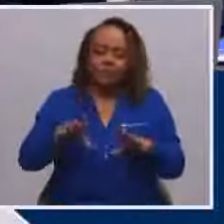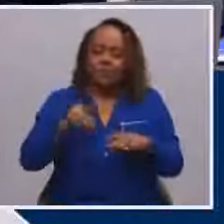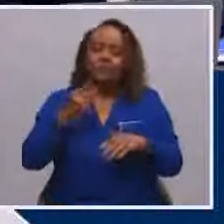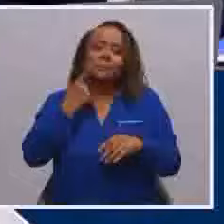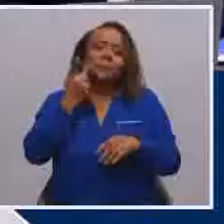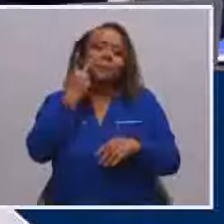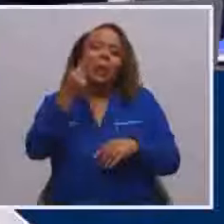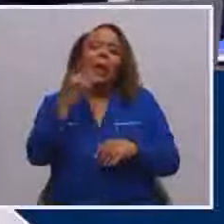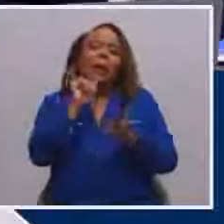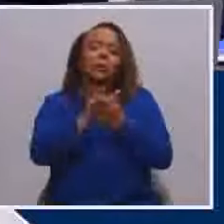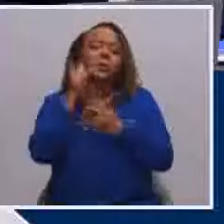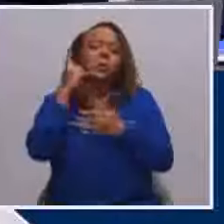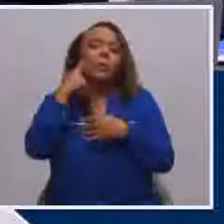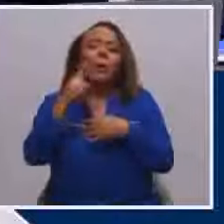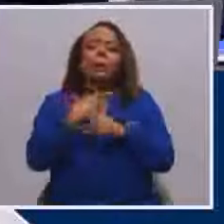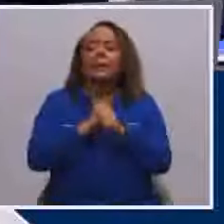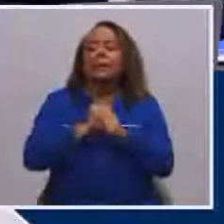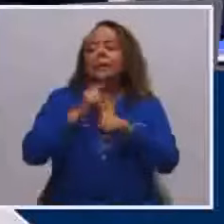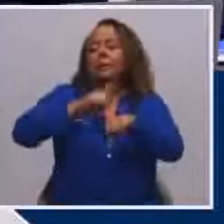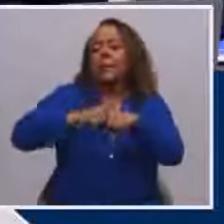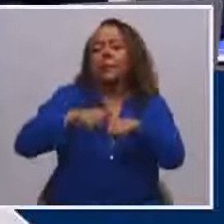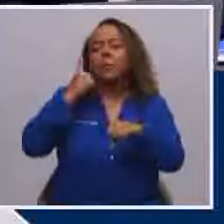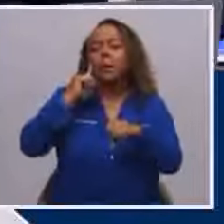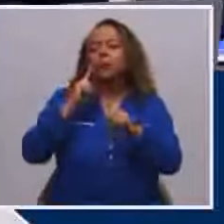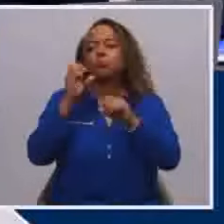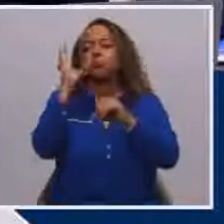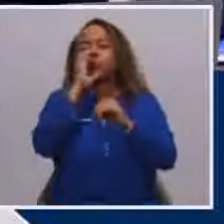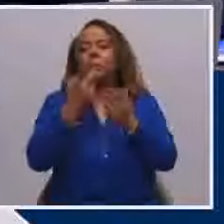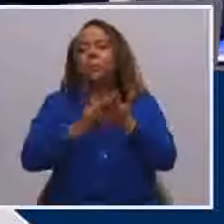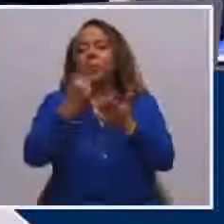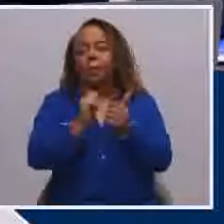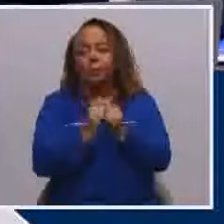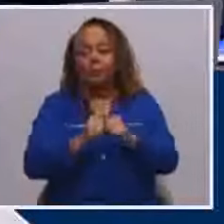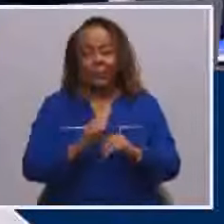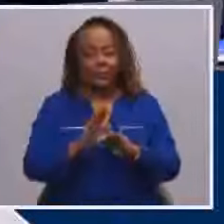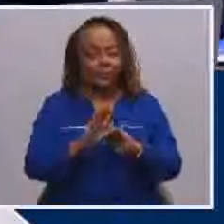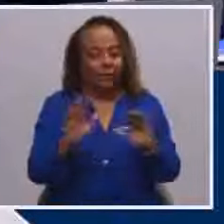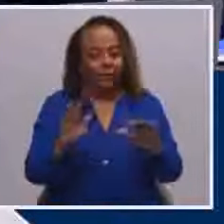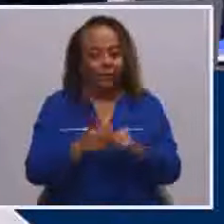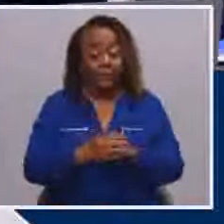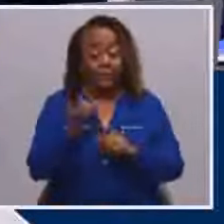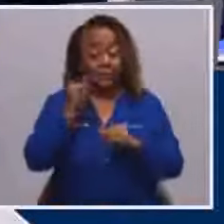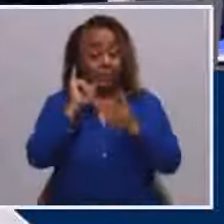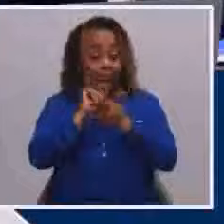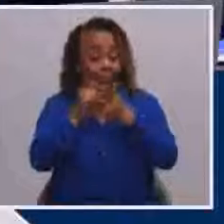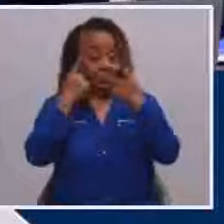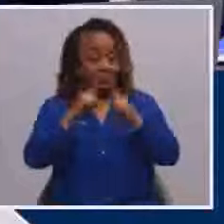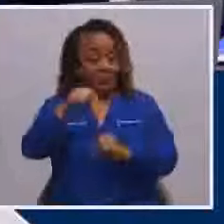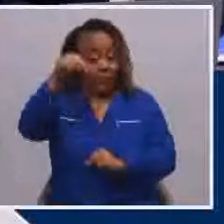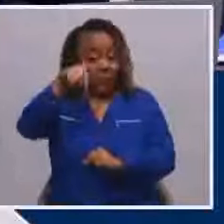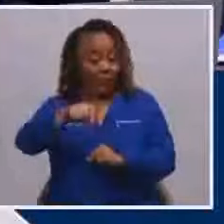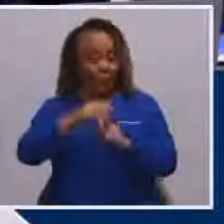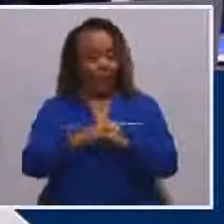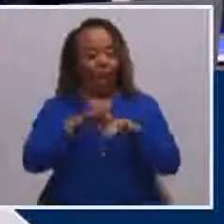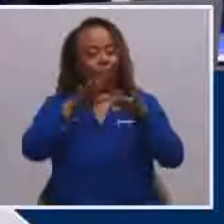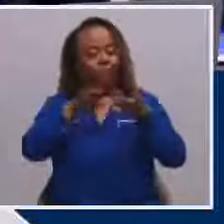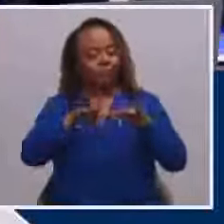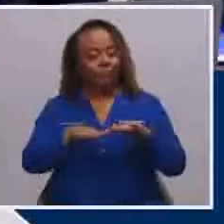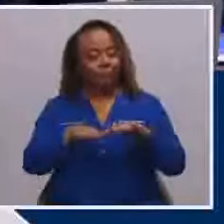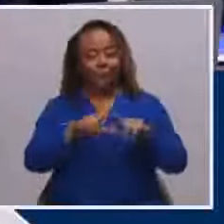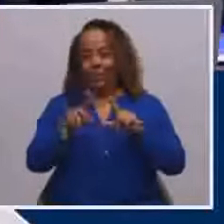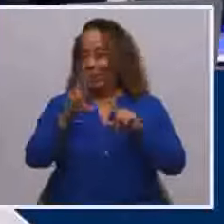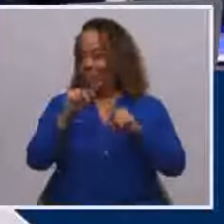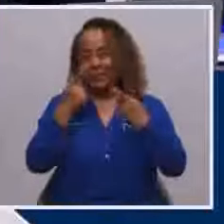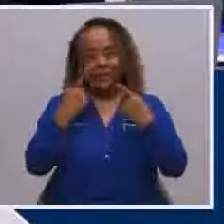artilugio para hacer tiempo para buscar una ventaja deportiva si aún así hubiese sido hoy hubiese bajado un poco el perfil y no fue lo que